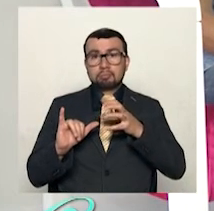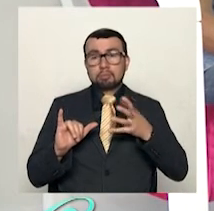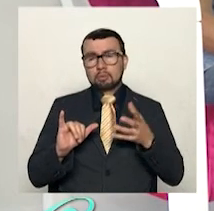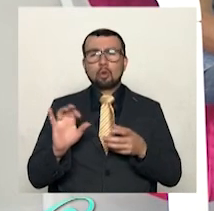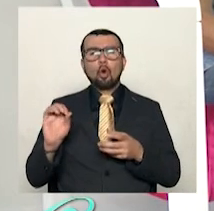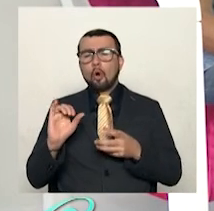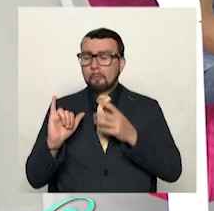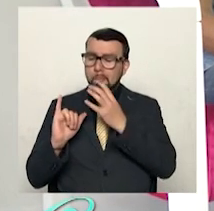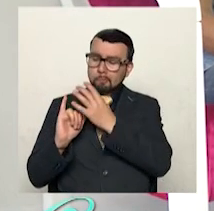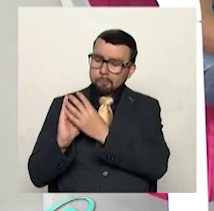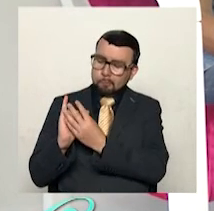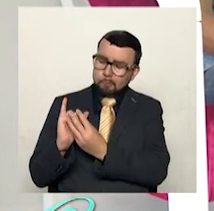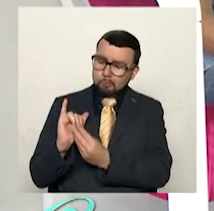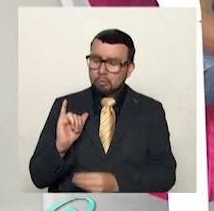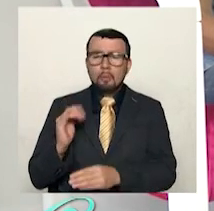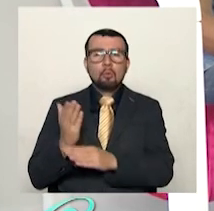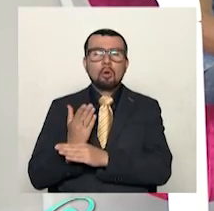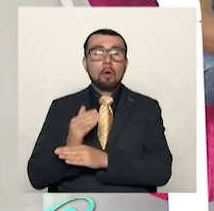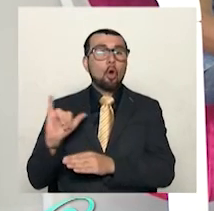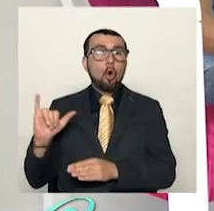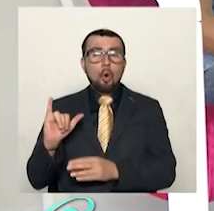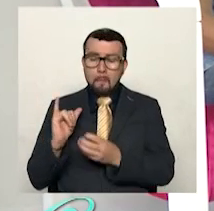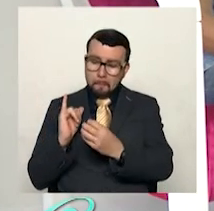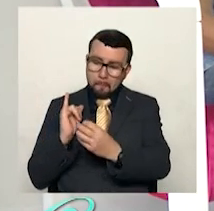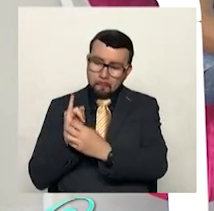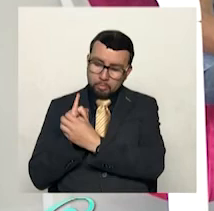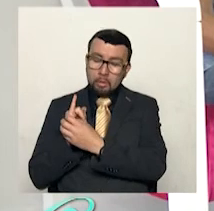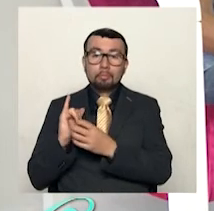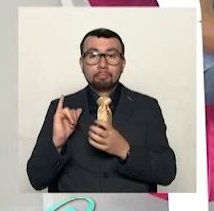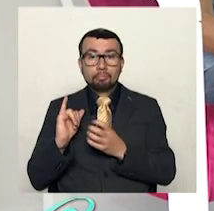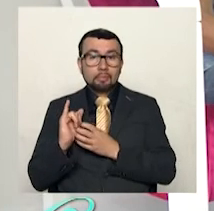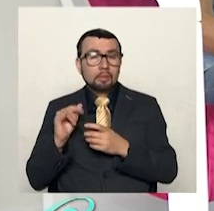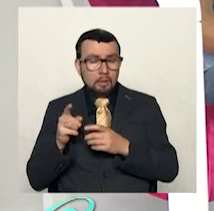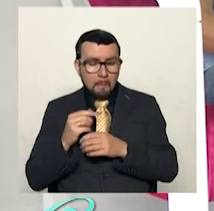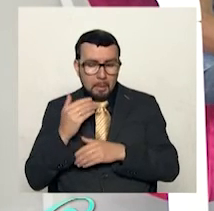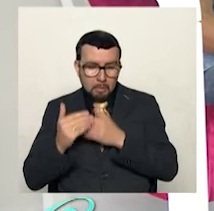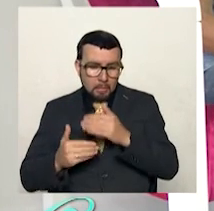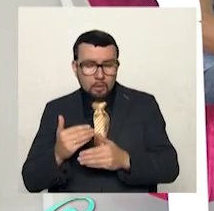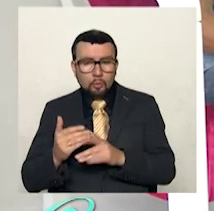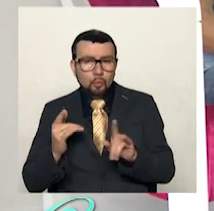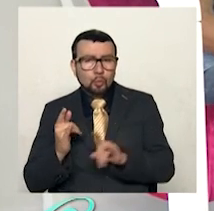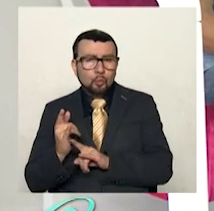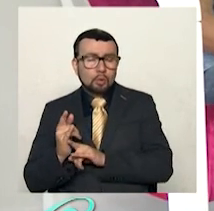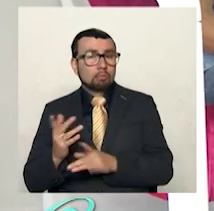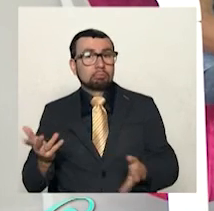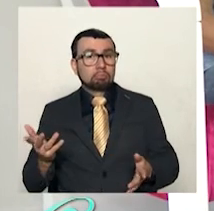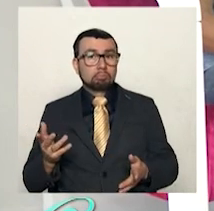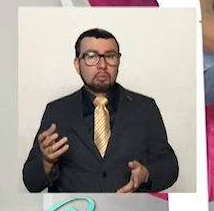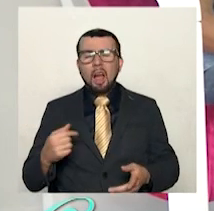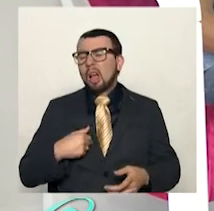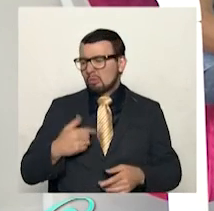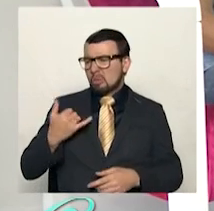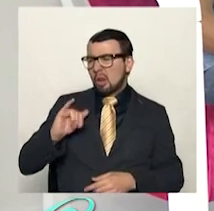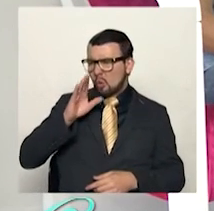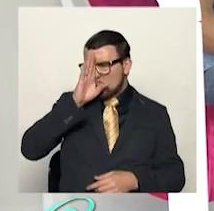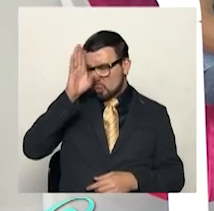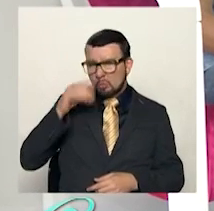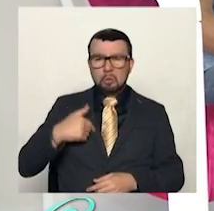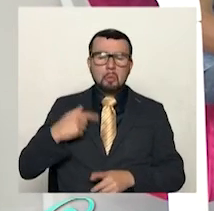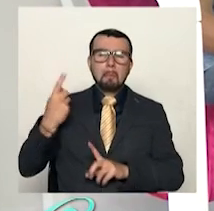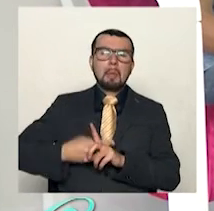endometriosis, que tenga un mioma, que es un tumor benigno del útero. Y entonces, no, es que ya me acostumbré al cólico